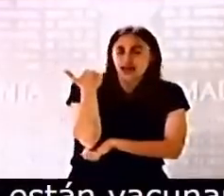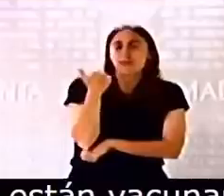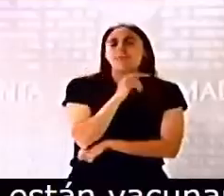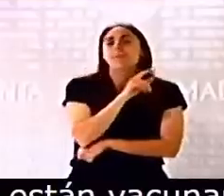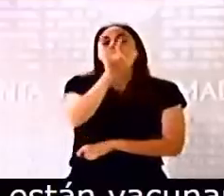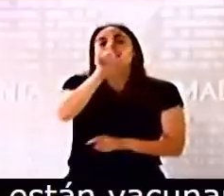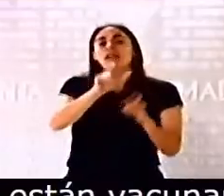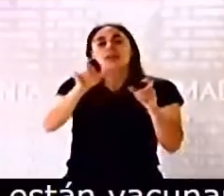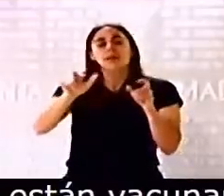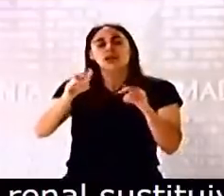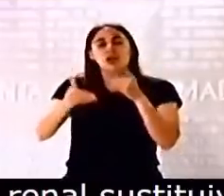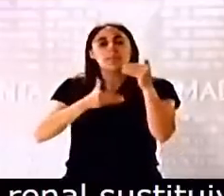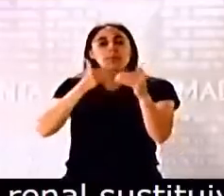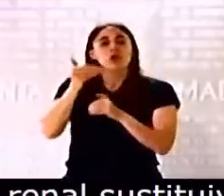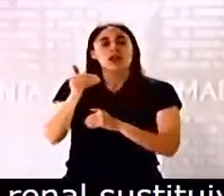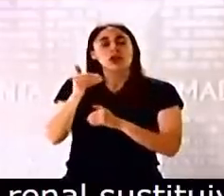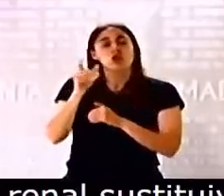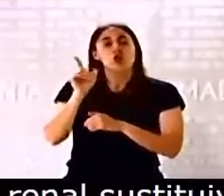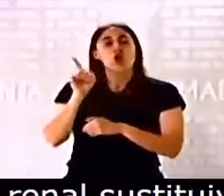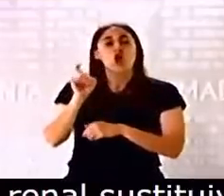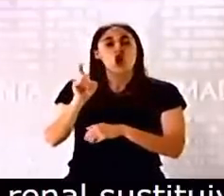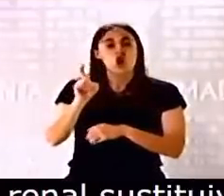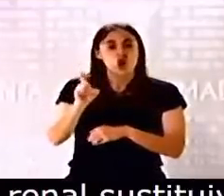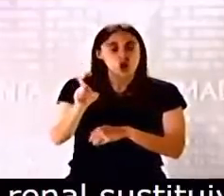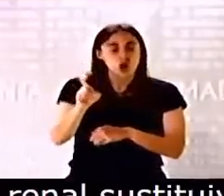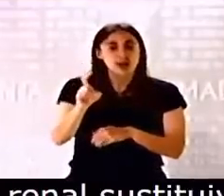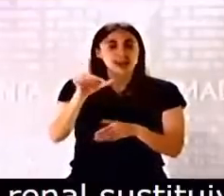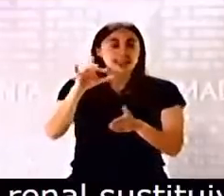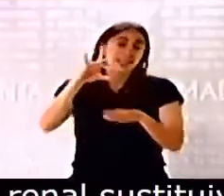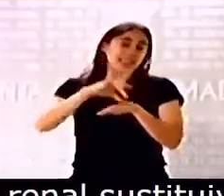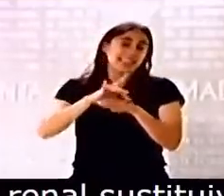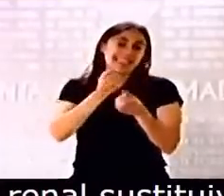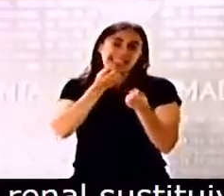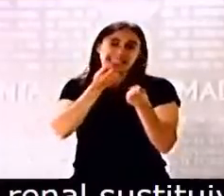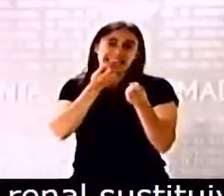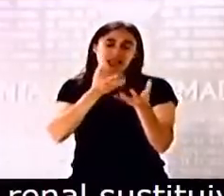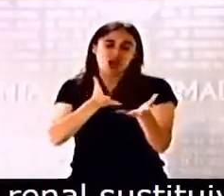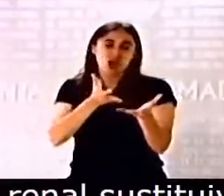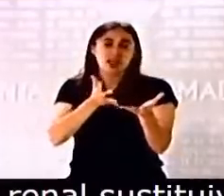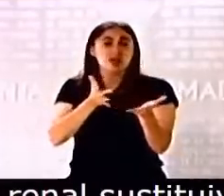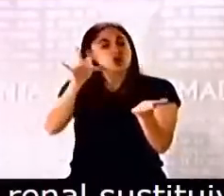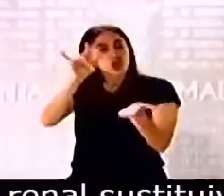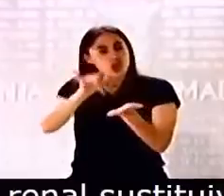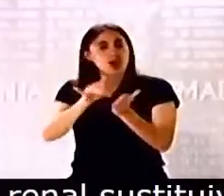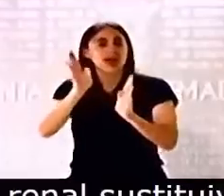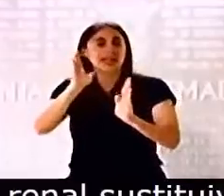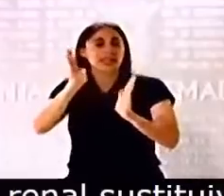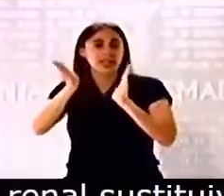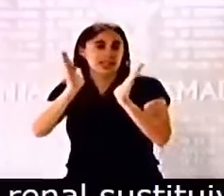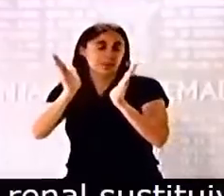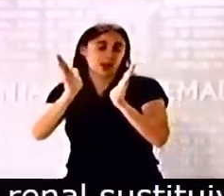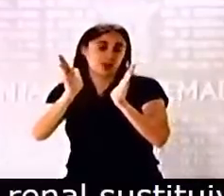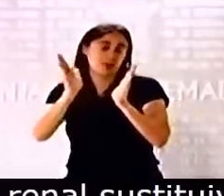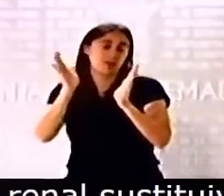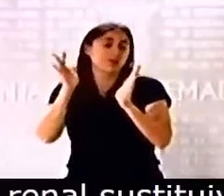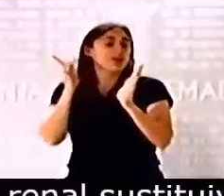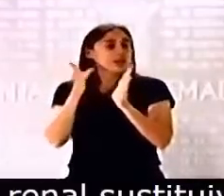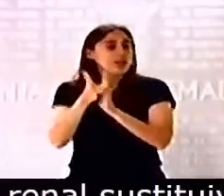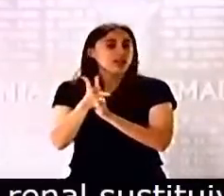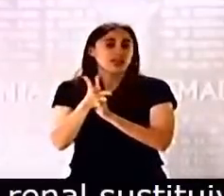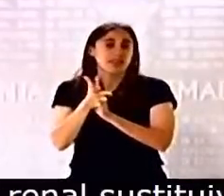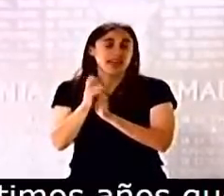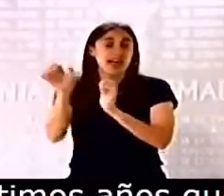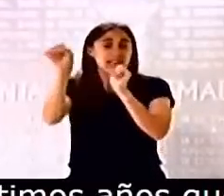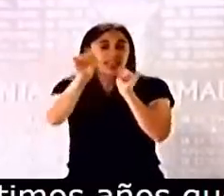personas con procesos oncohematológicos diagnosticados en los últimos años y que están recibiendo un tratamiento que les compromete su